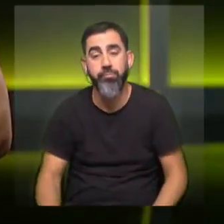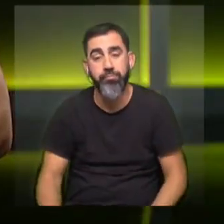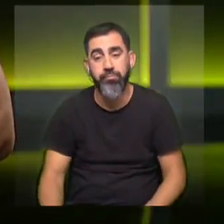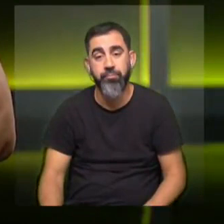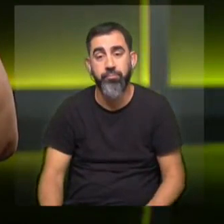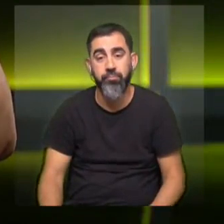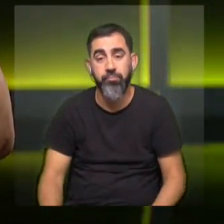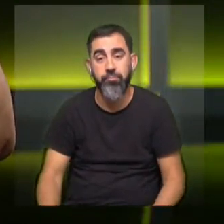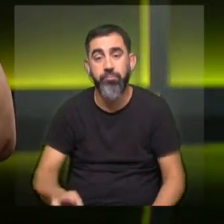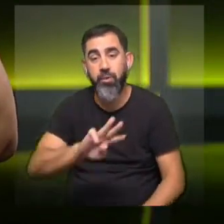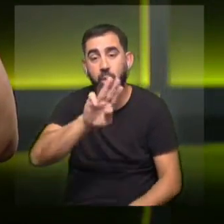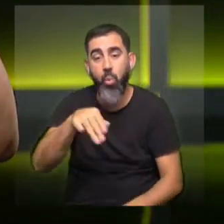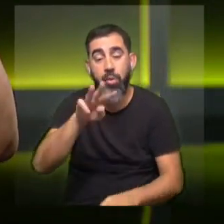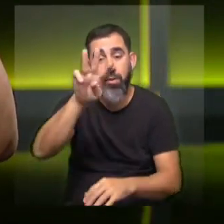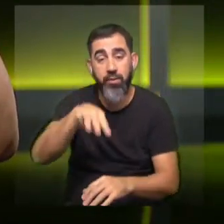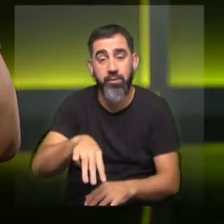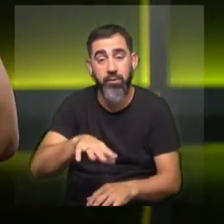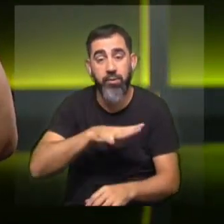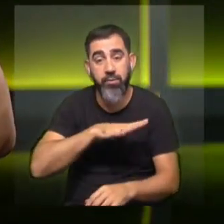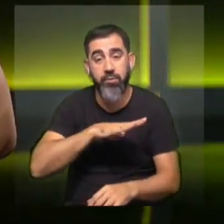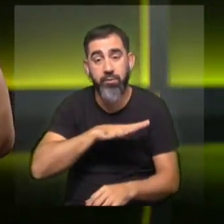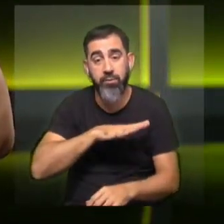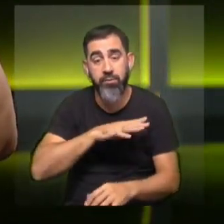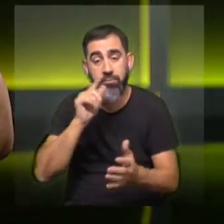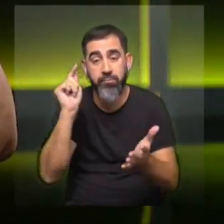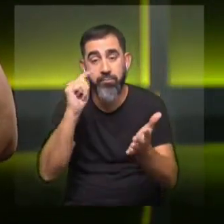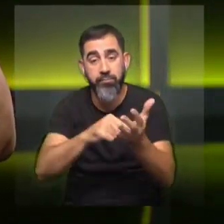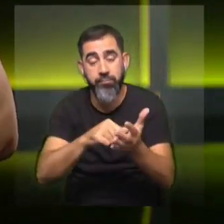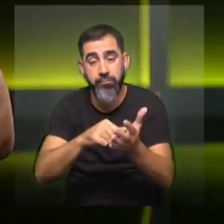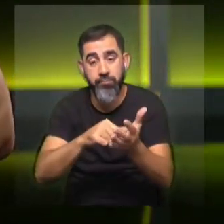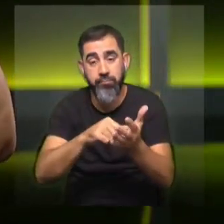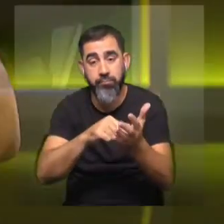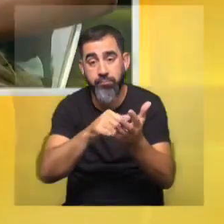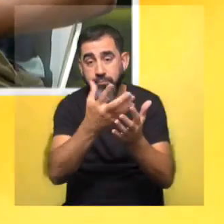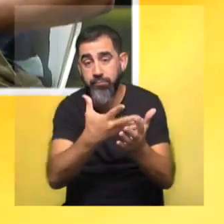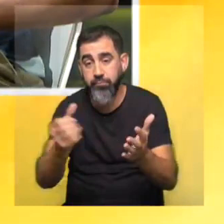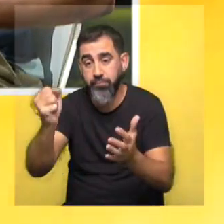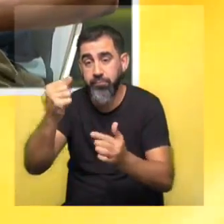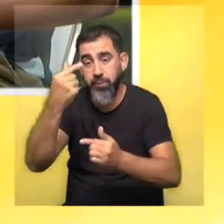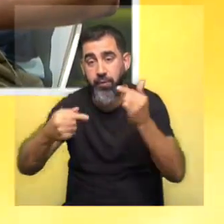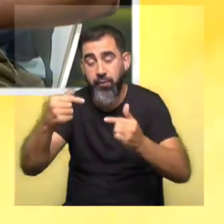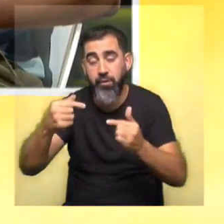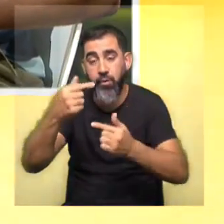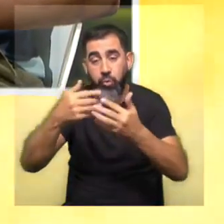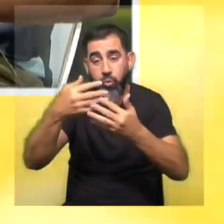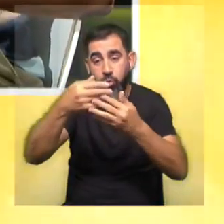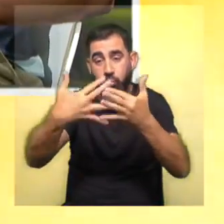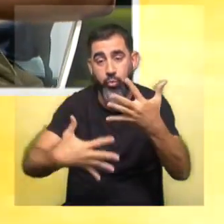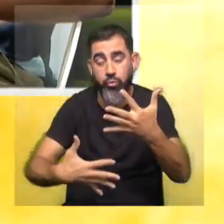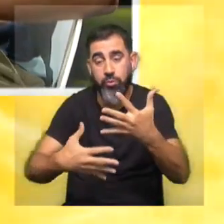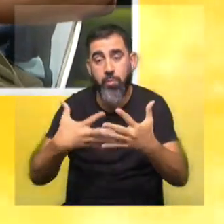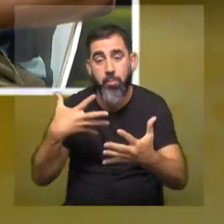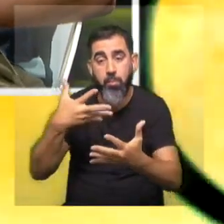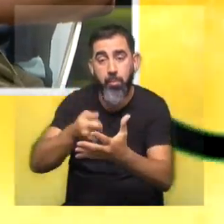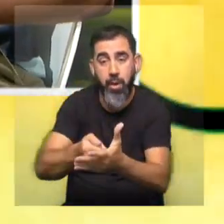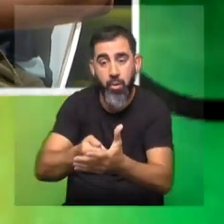la página de Instagram tenemos un enlace que los lleva a diferentes enlaces de Mercado Pago y